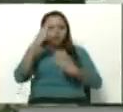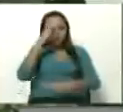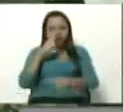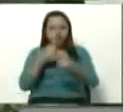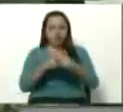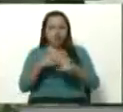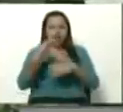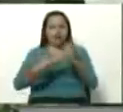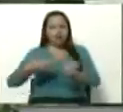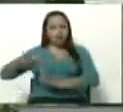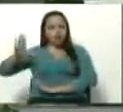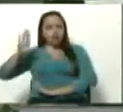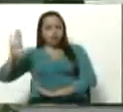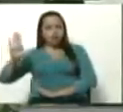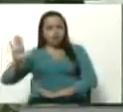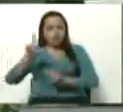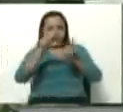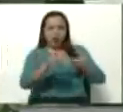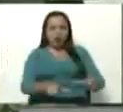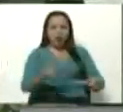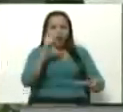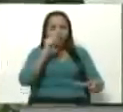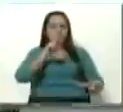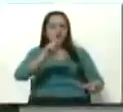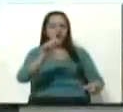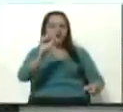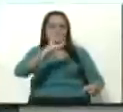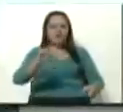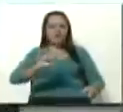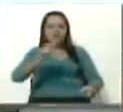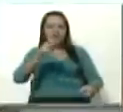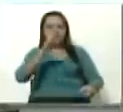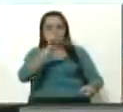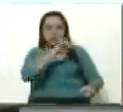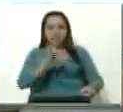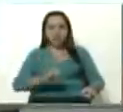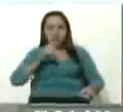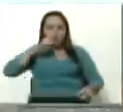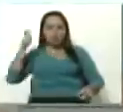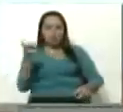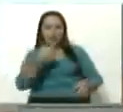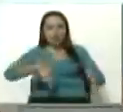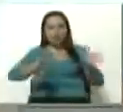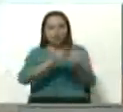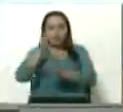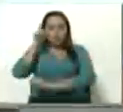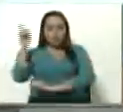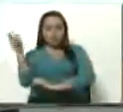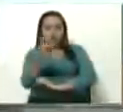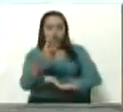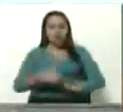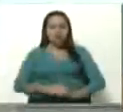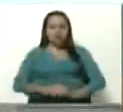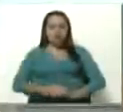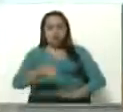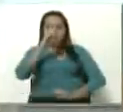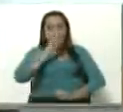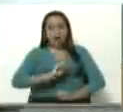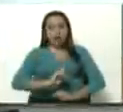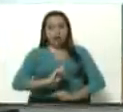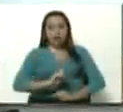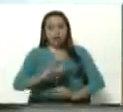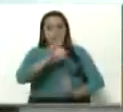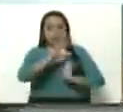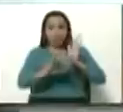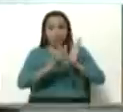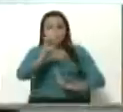de la juramentación del ciudadano José Vázquez, gobernador reelecto del Estado Bolivariano de Guárico, para el periodo constitucional